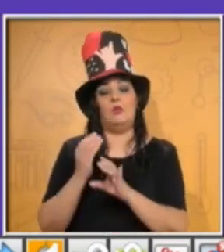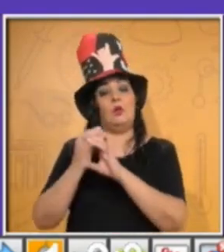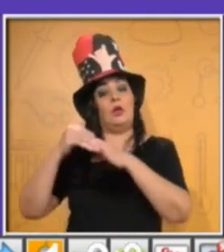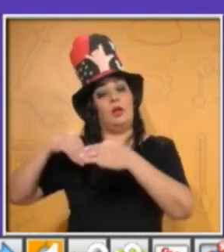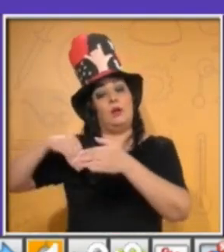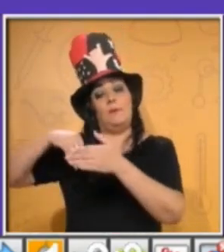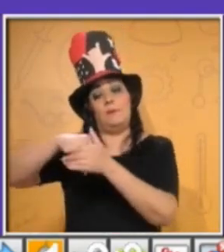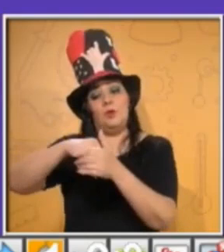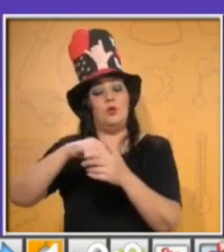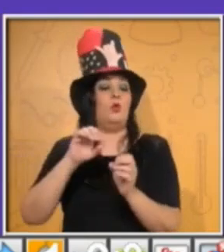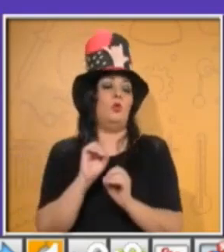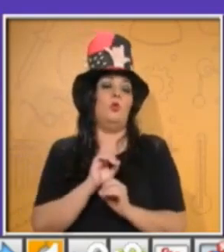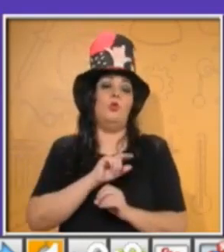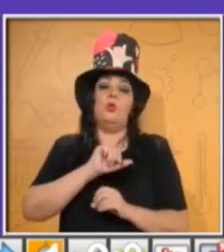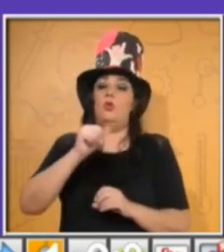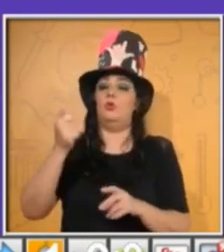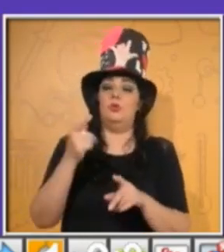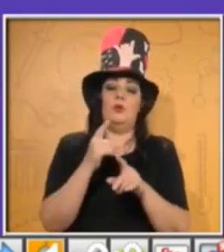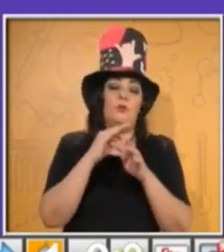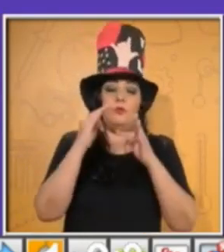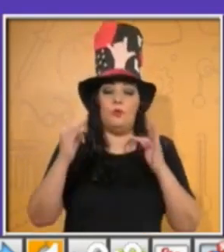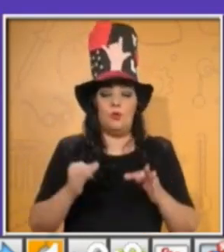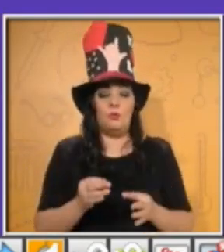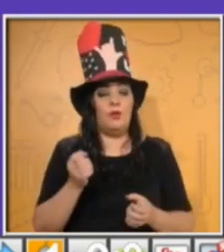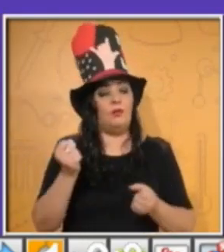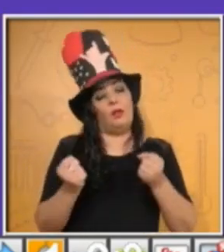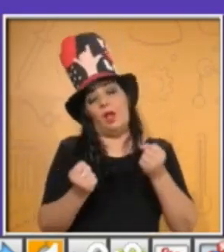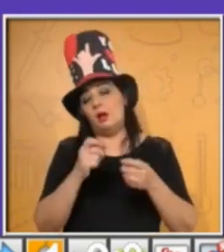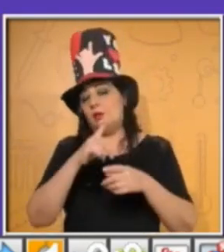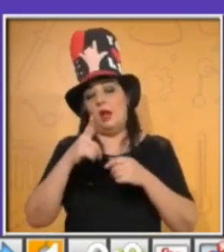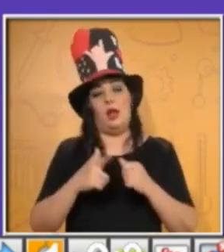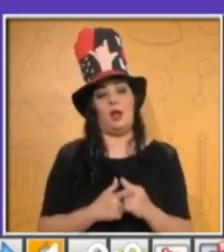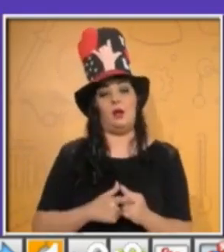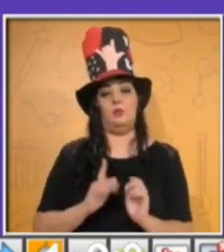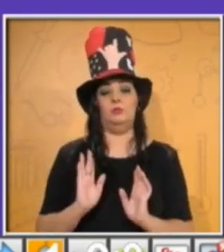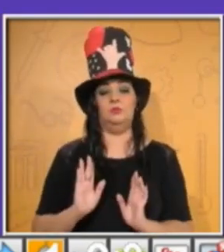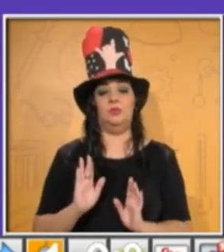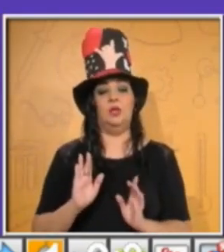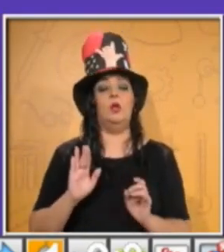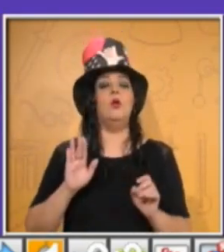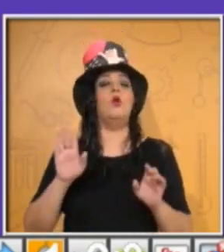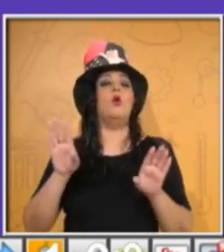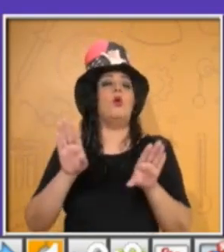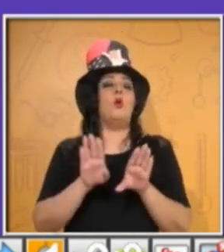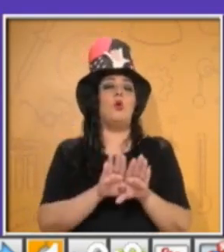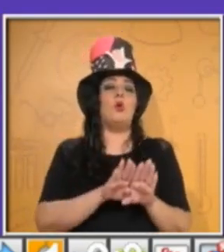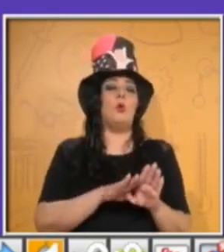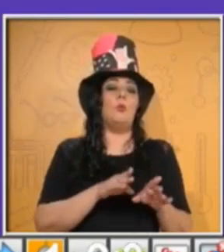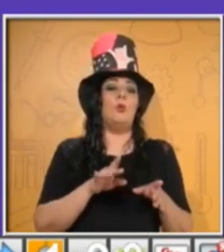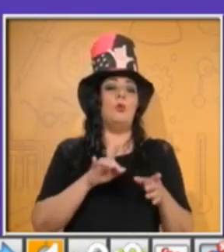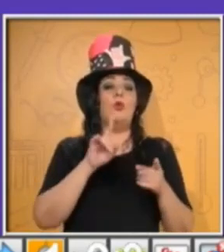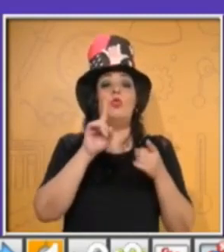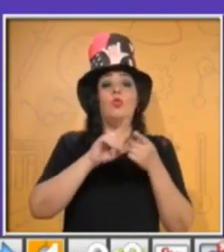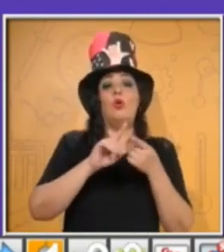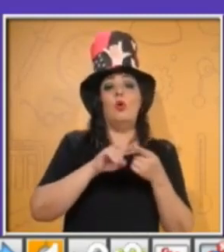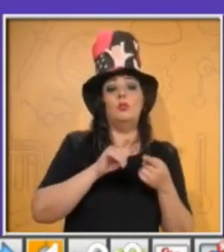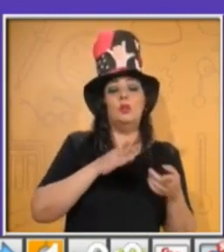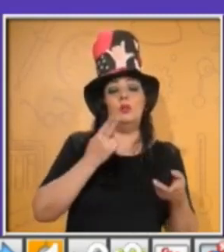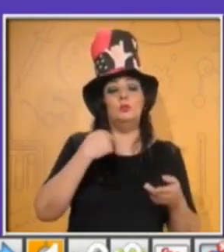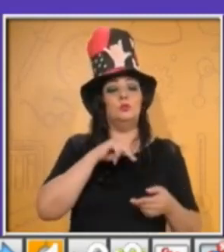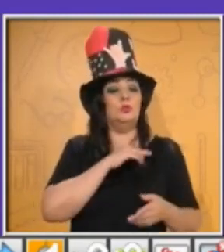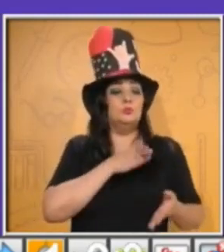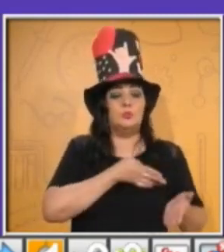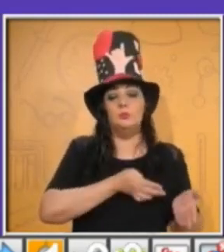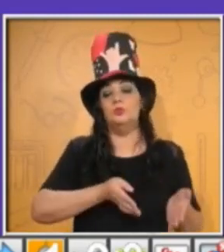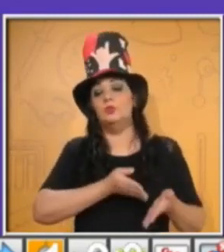urbano o cualquier otro medio. Dicho de otra manera, es por el lugar donde nos vamos a ir, ¿verdad? Por donde nos vamos a ir de un lugar a